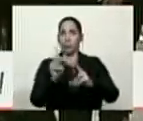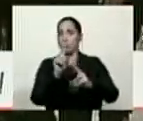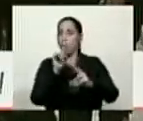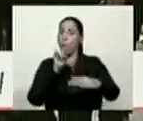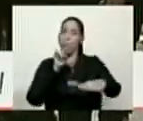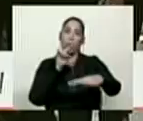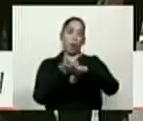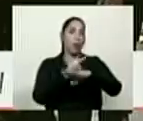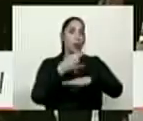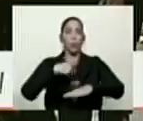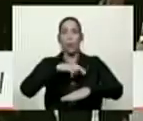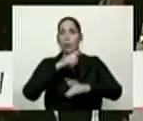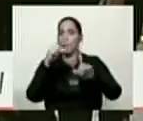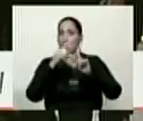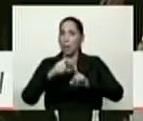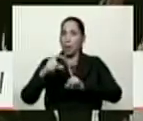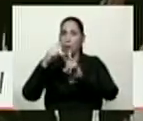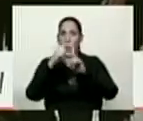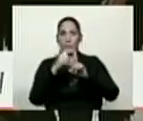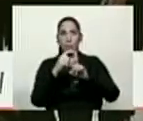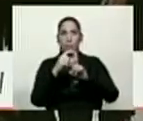traicionamos nuestra palabra.